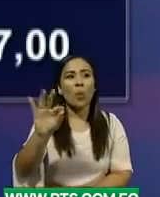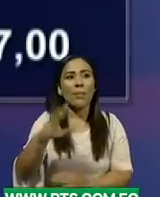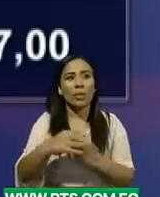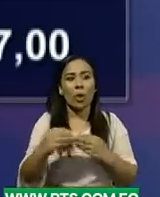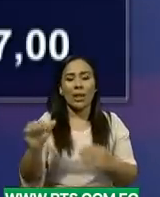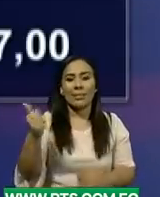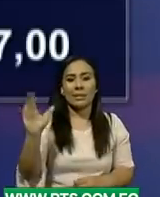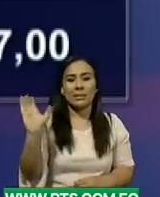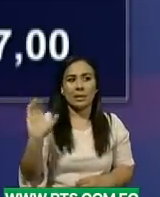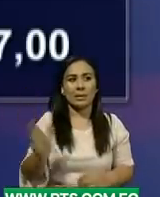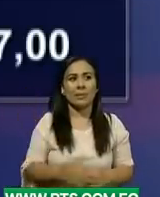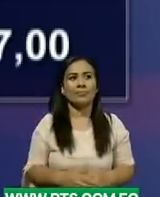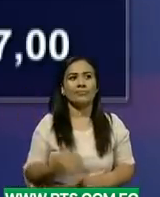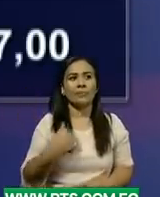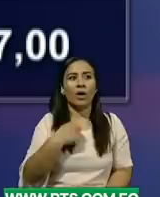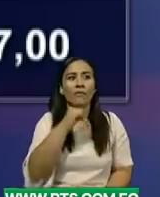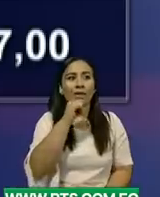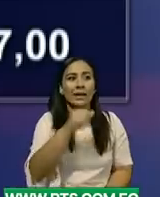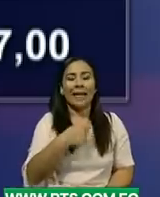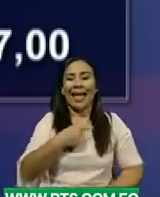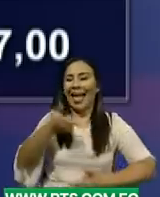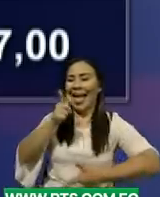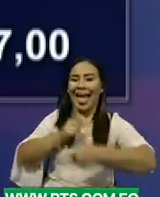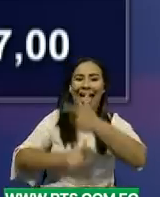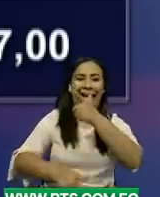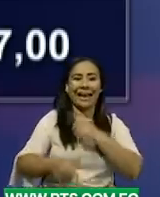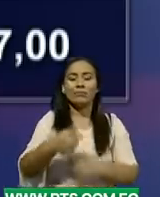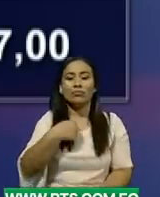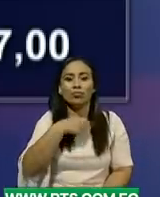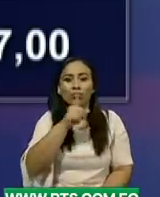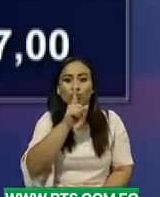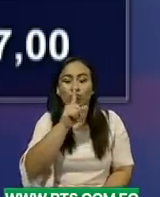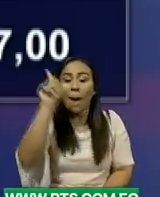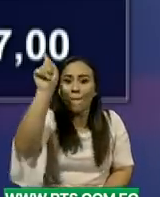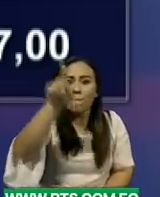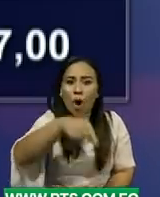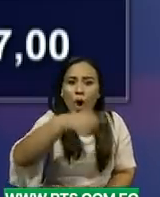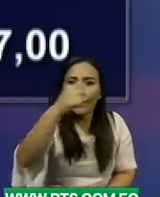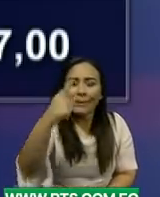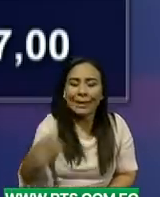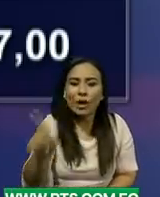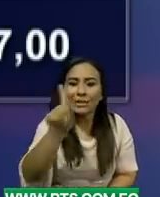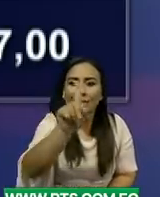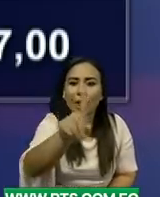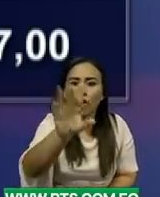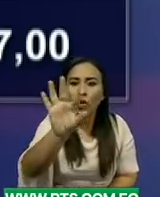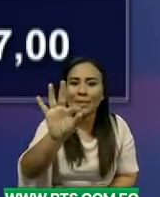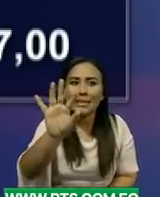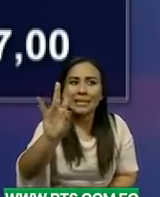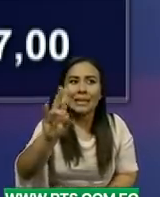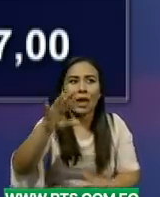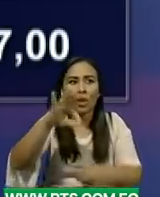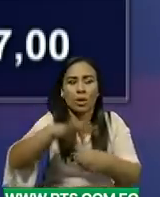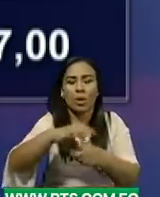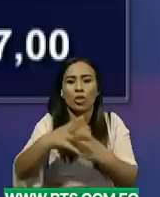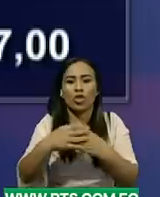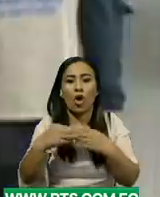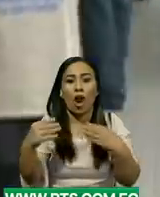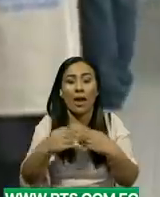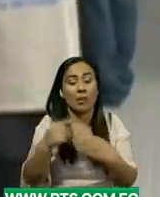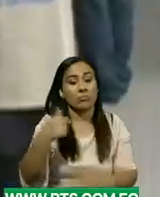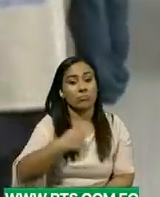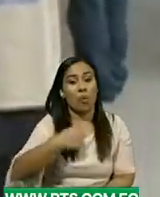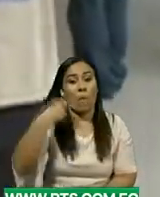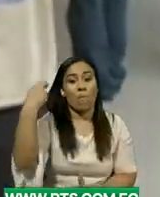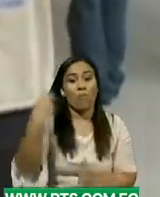$59.10, mientras que por infringir la ley seca, el 50% de un salario básico unificado, que es de $197.